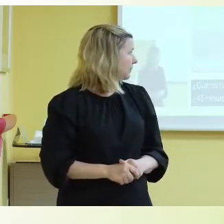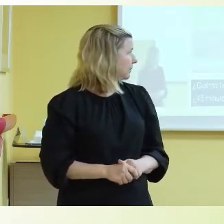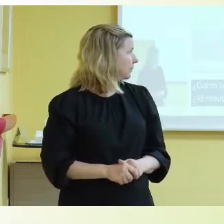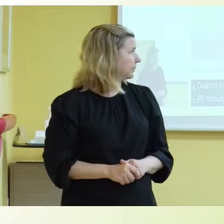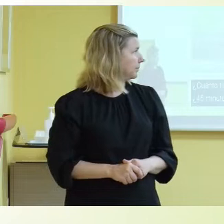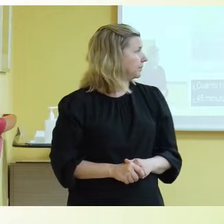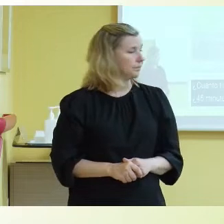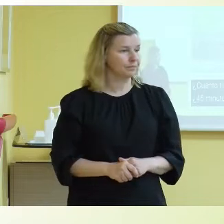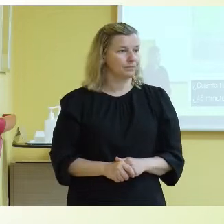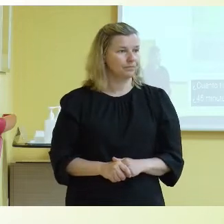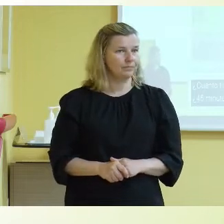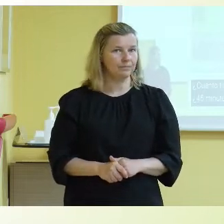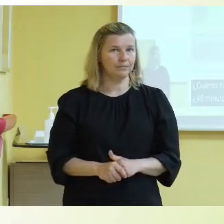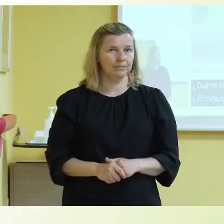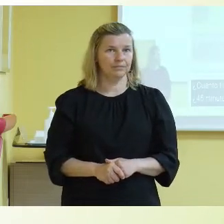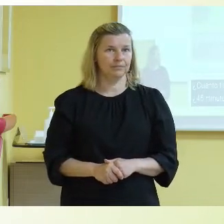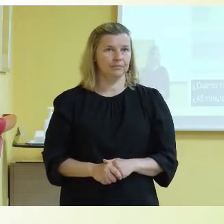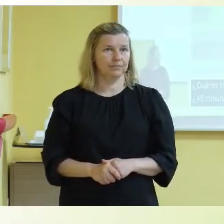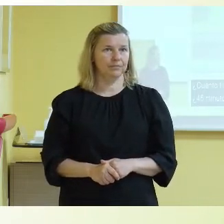mira, a ver si tiene...